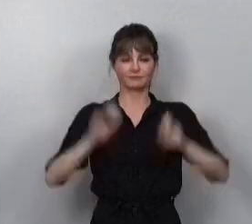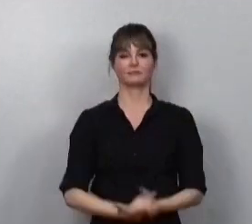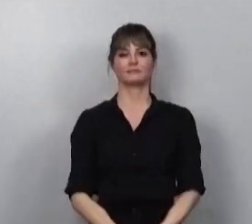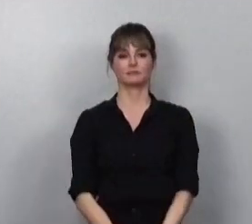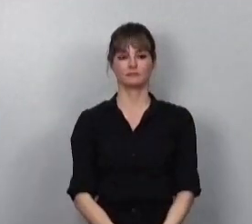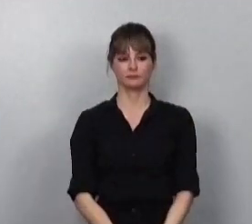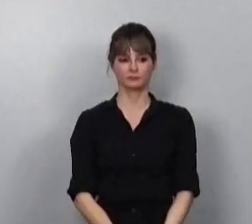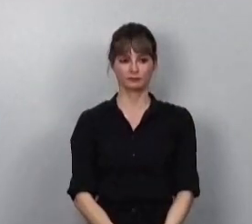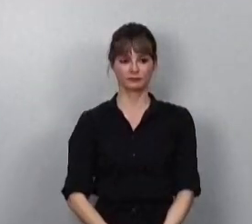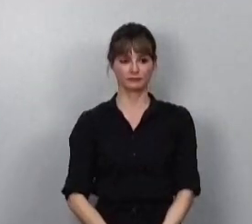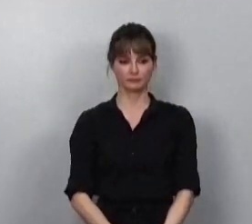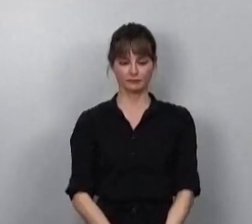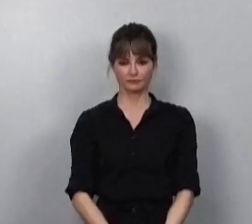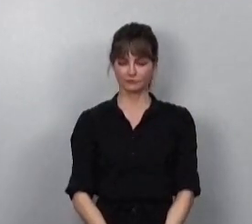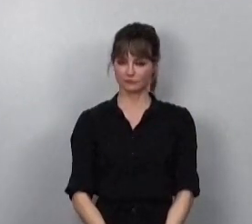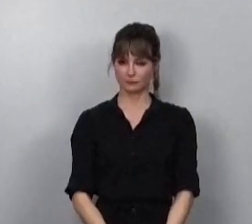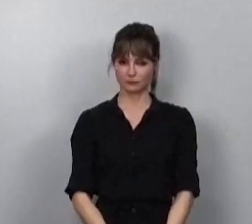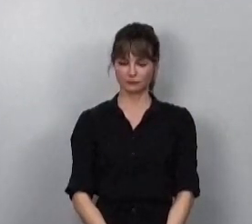ya y